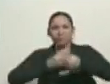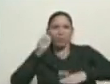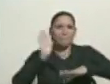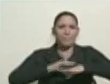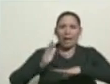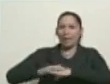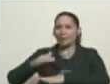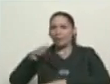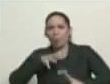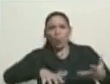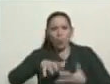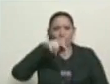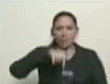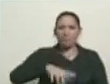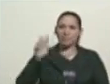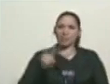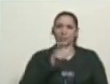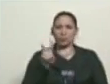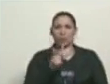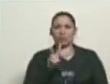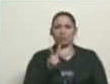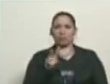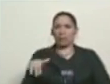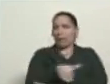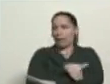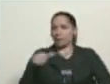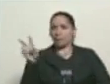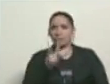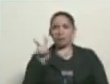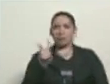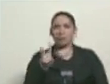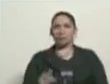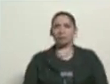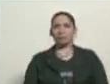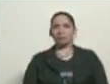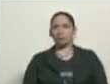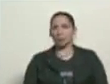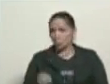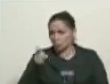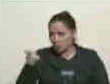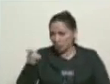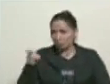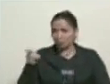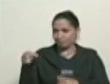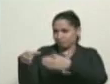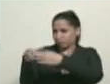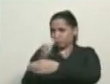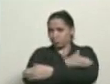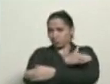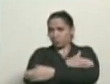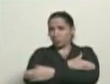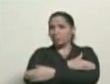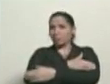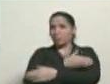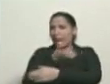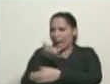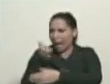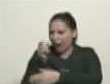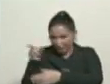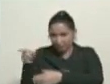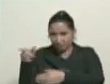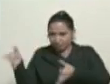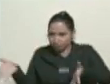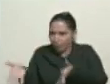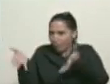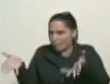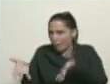de este momento se genere en las calles de Venezuela, porque son ustedes los que están propiciando